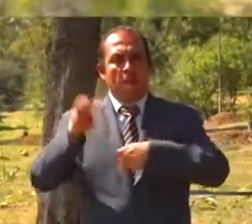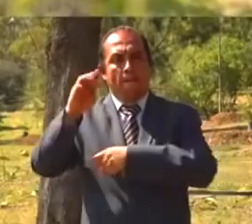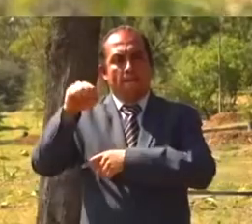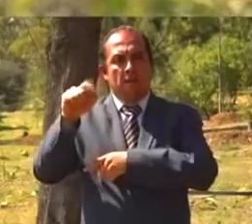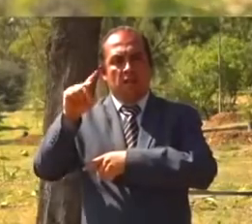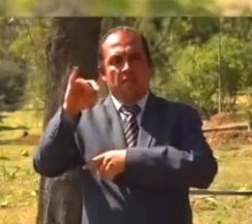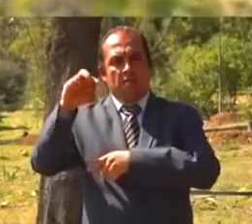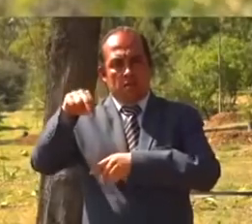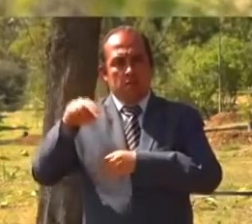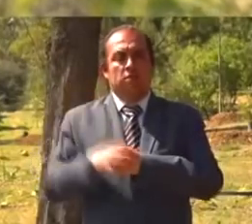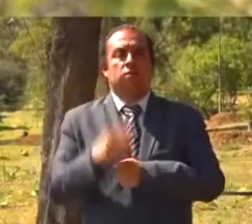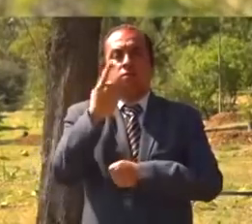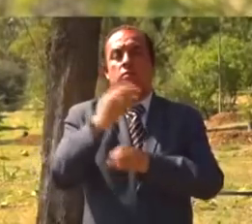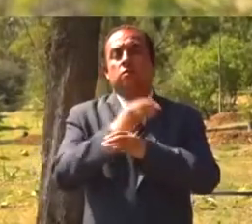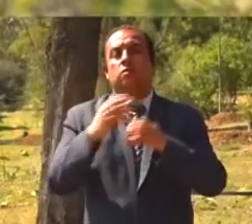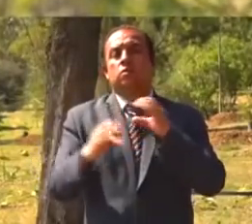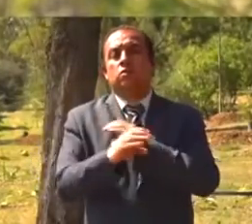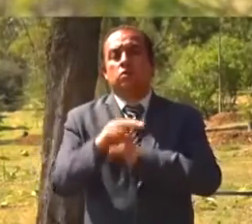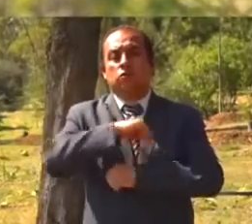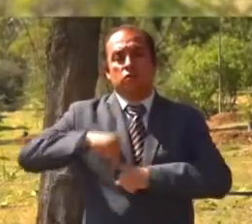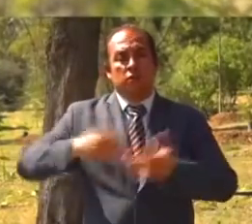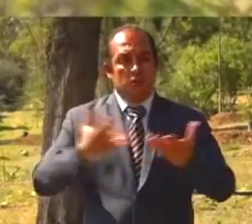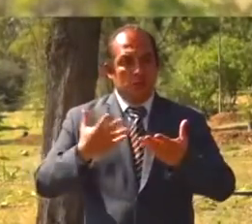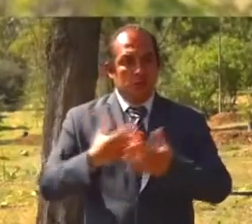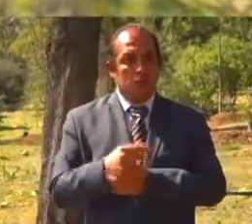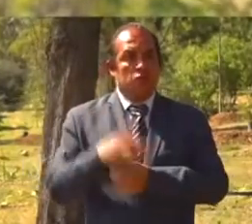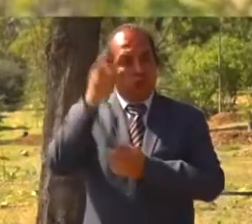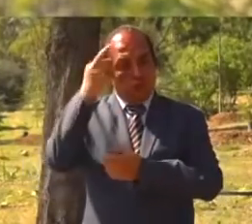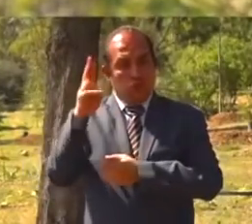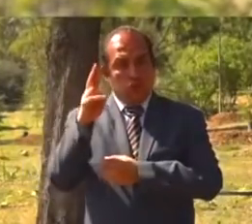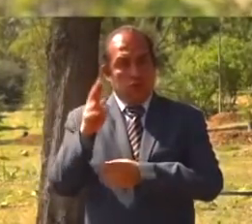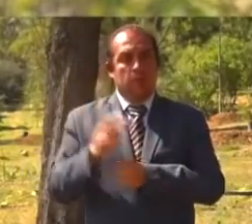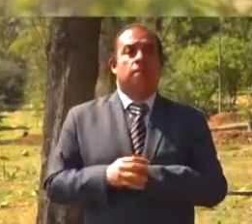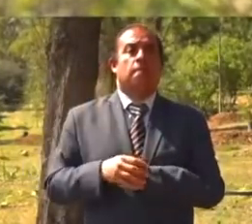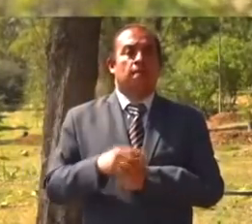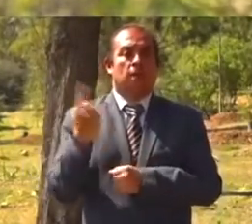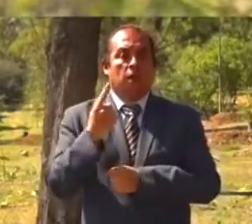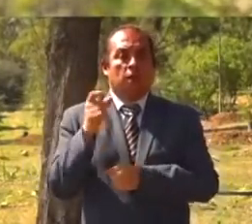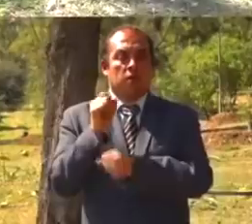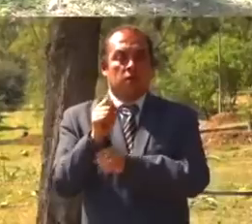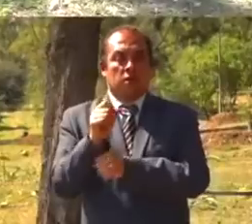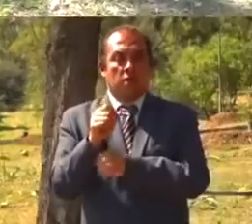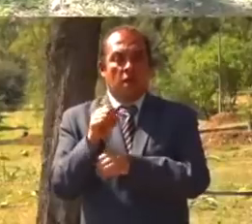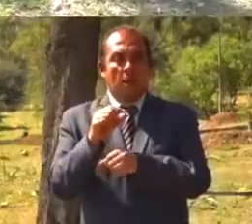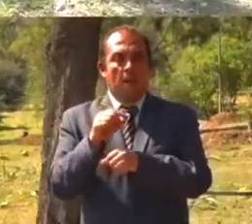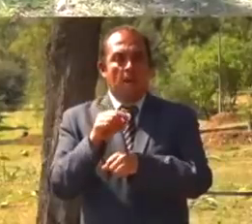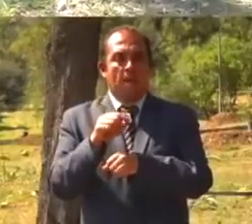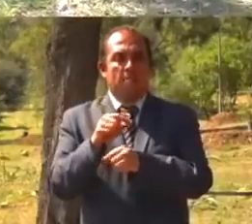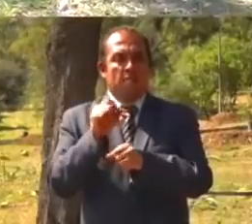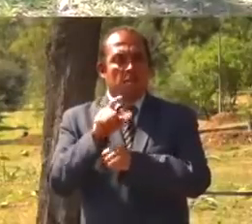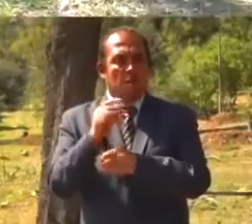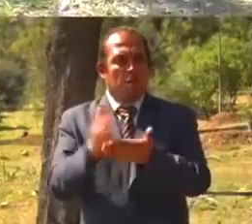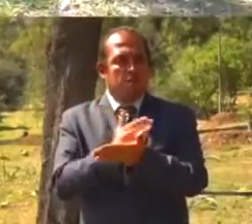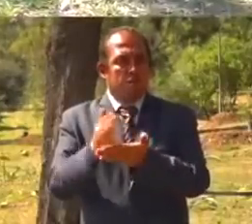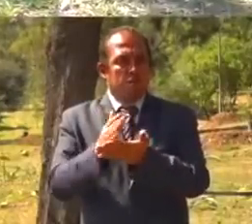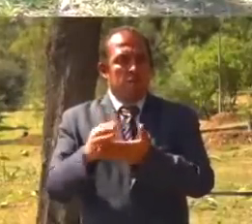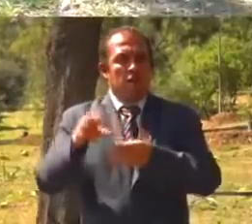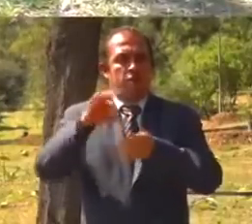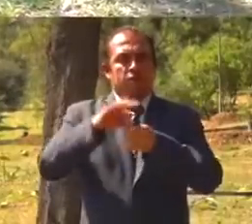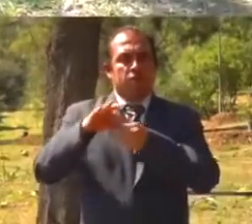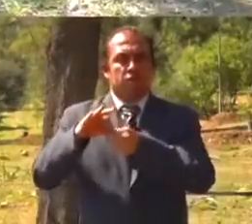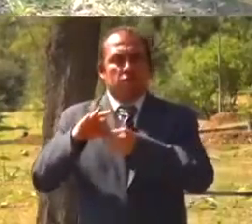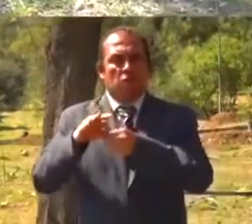estamos haciendo, doctora, es que además de la siembra con especies nativas,